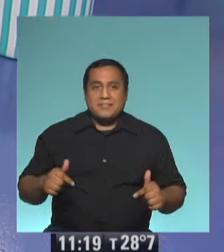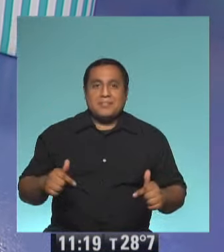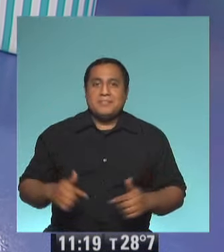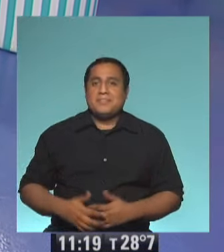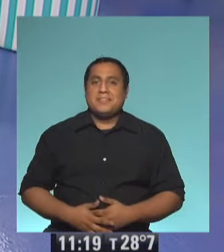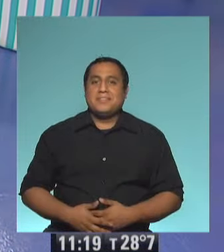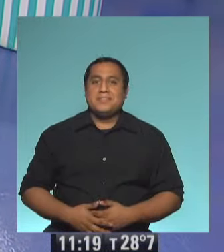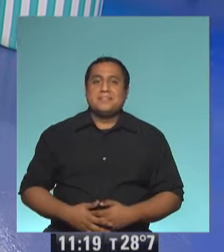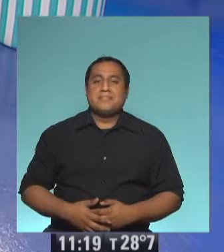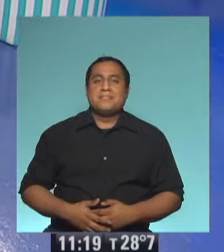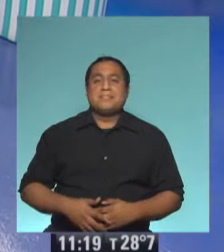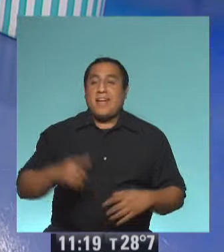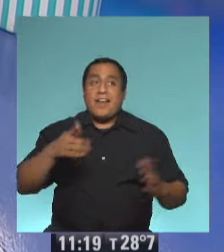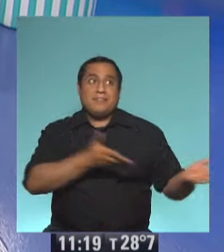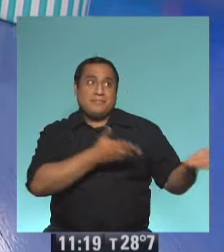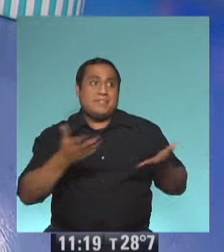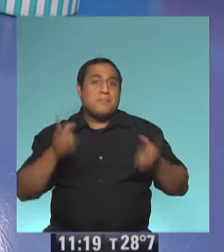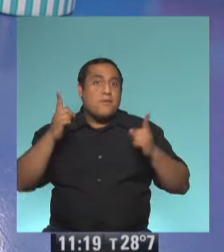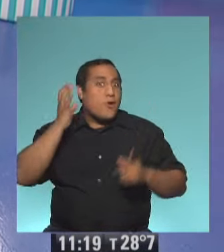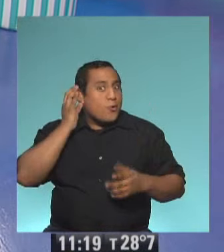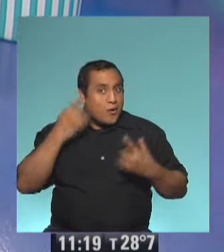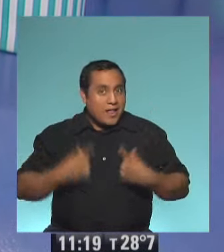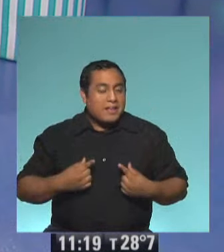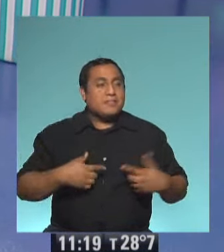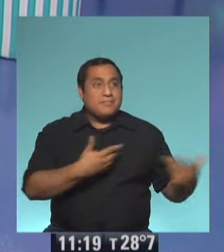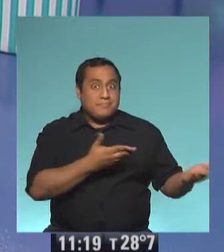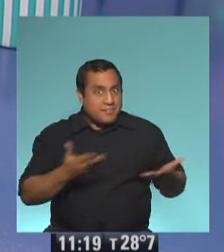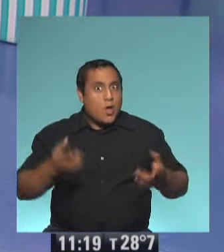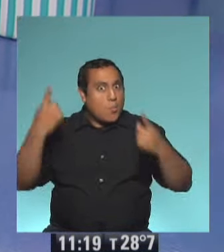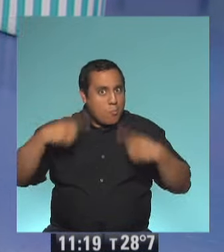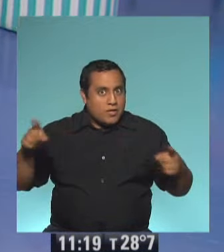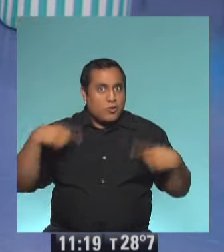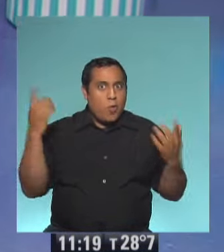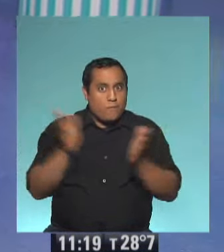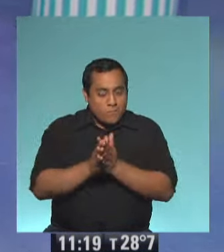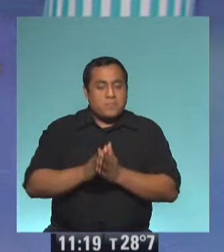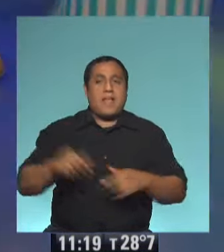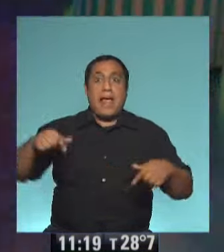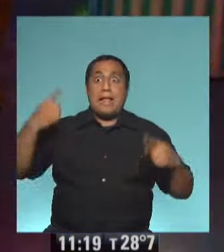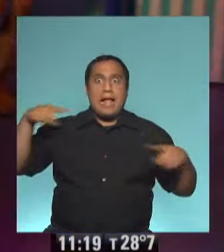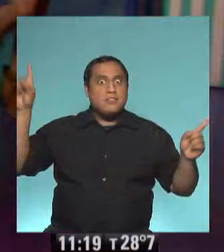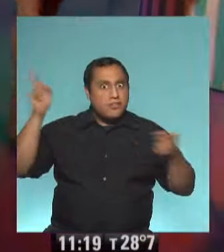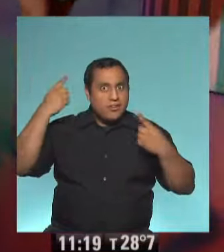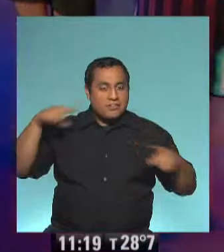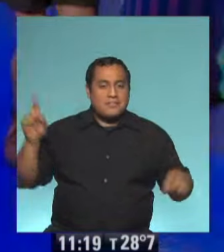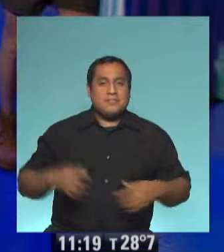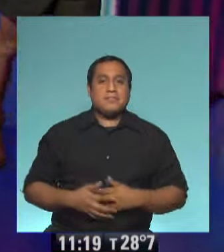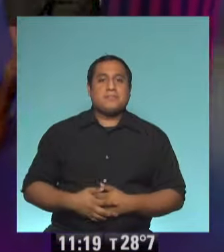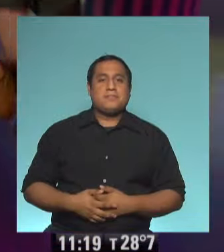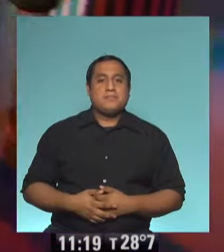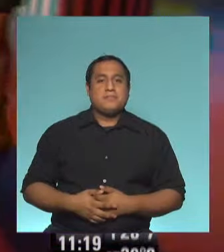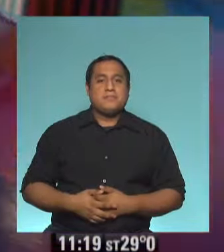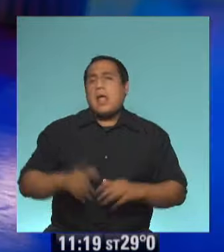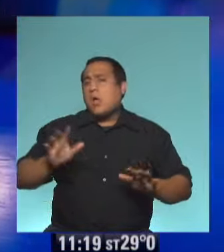presentamos a la señora Julia. Acá nos acompaña Fara y lo hacemos con música todos juntos. A ver cómo dice. ¡Que suene el tema! Acá bailo lo que